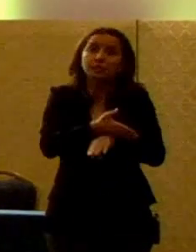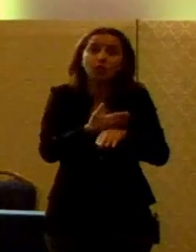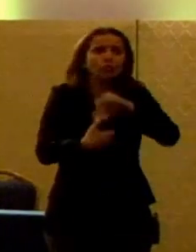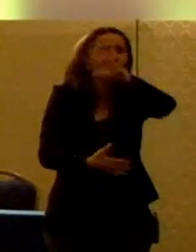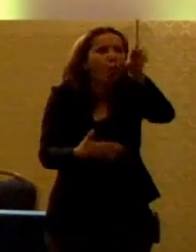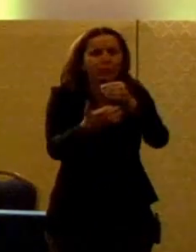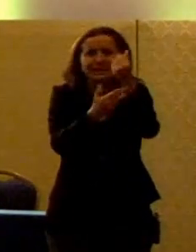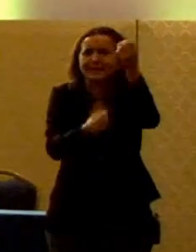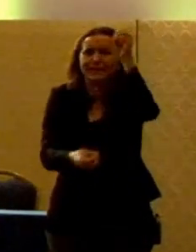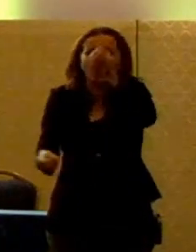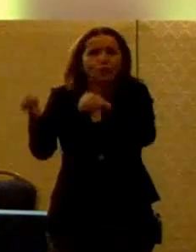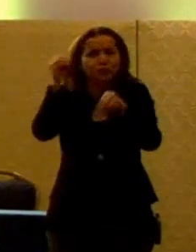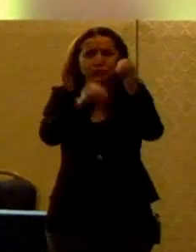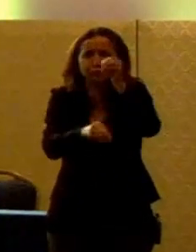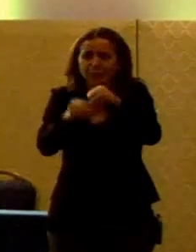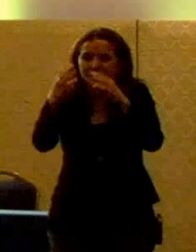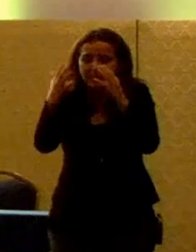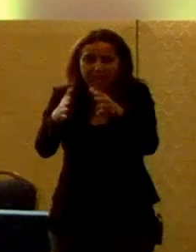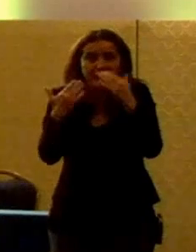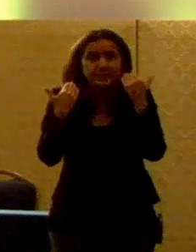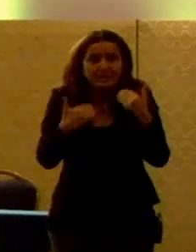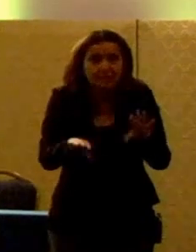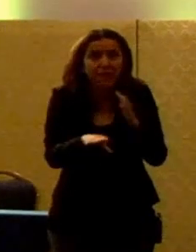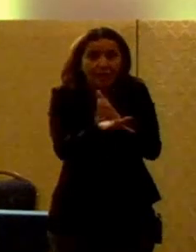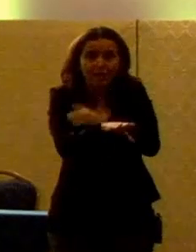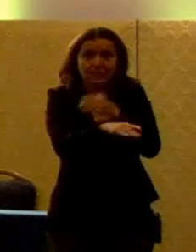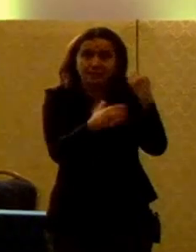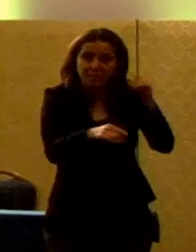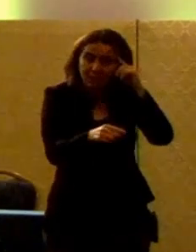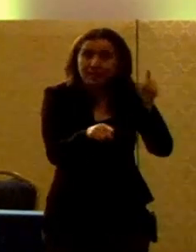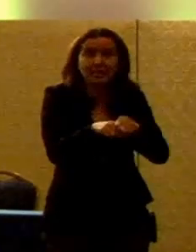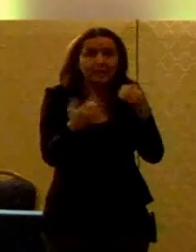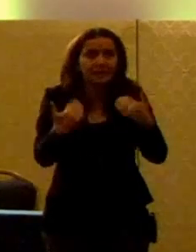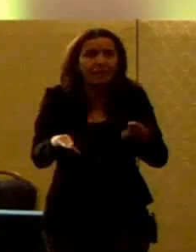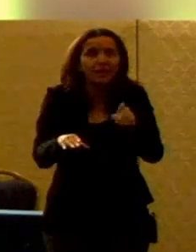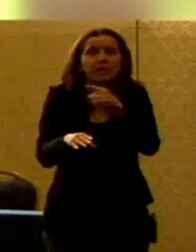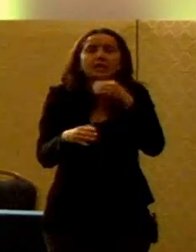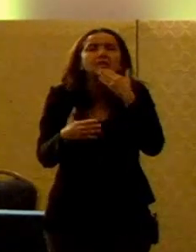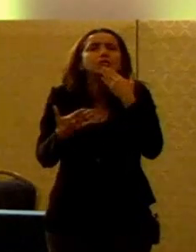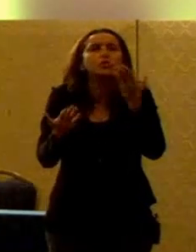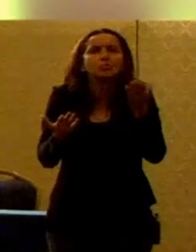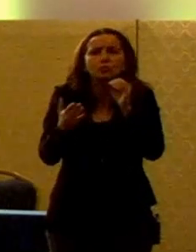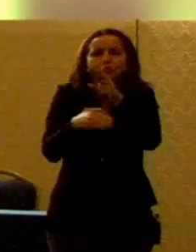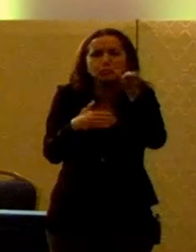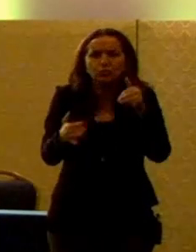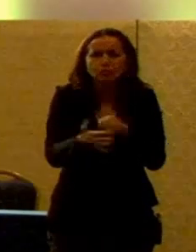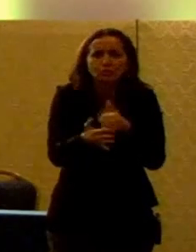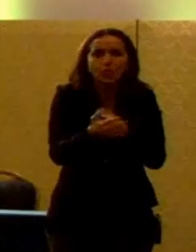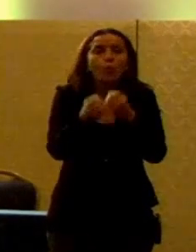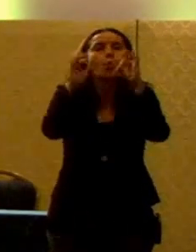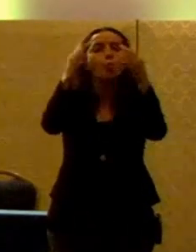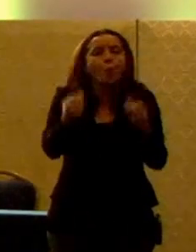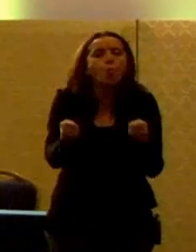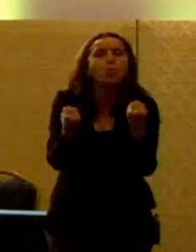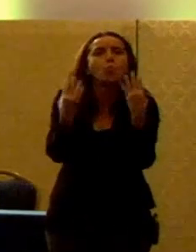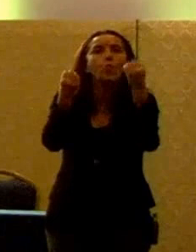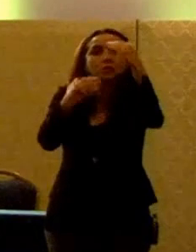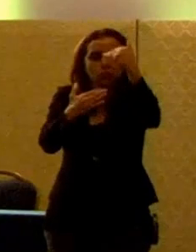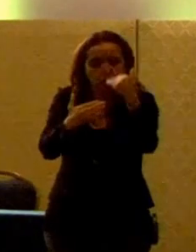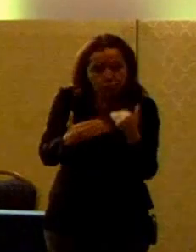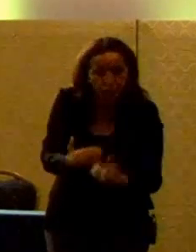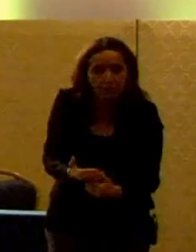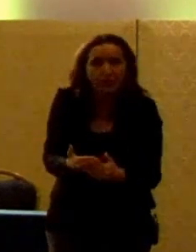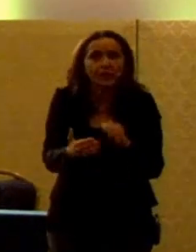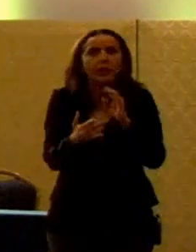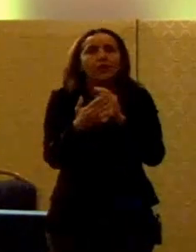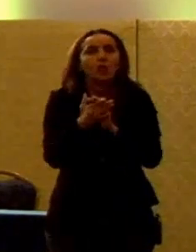inversión, cuando nosotros definimos llevar a cabo esto que les decía de llevar a cabo la cuantificación de un evento real,